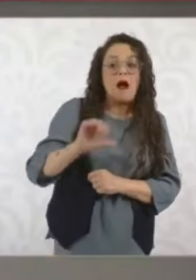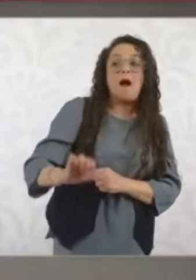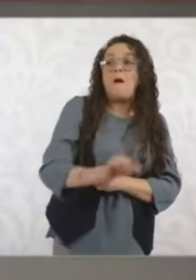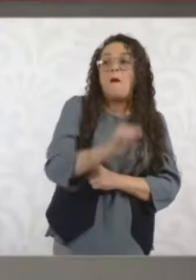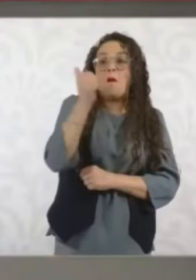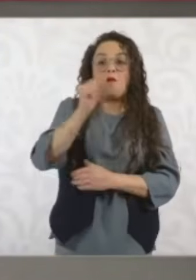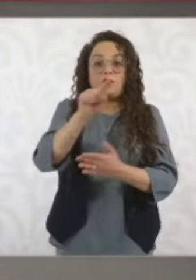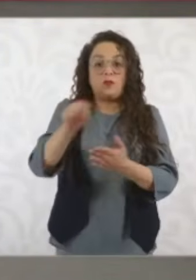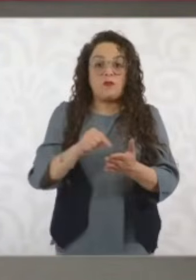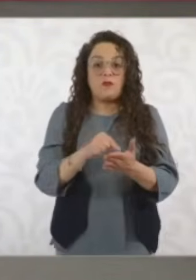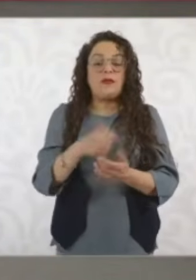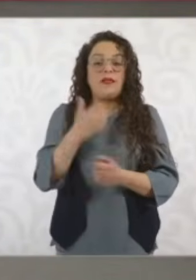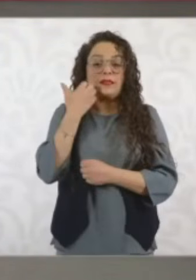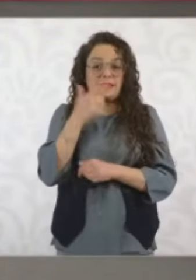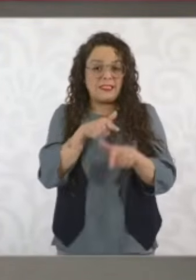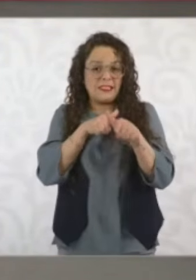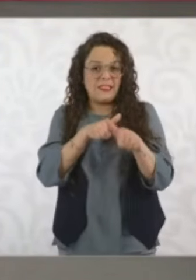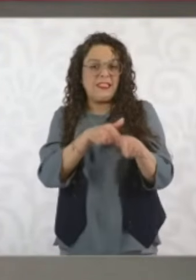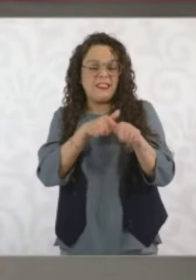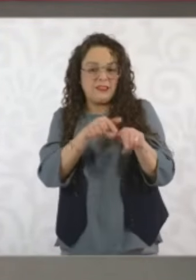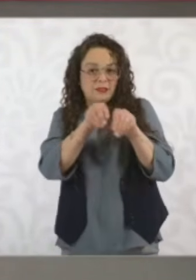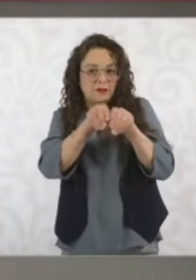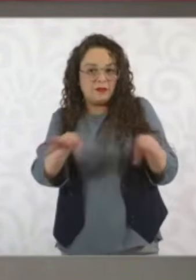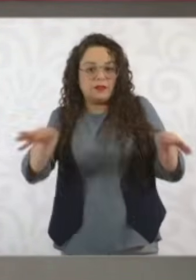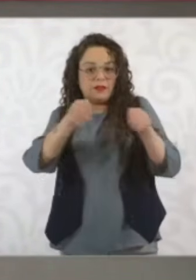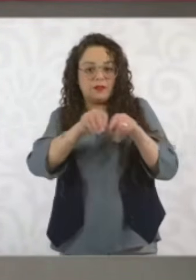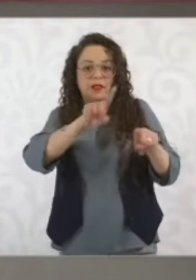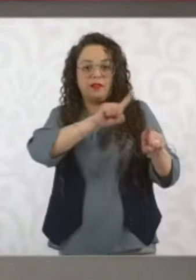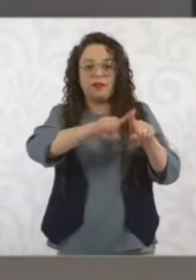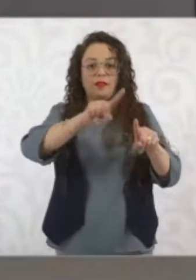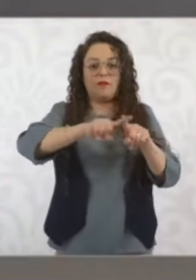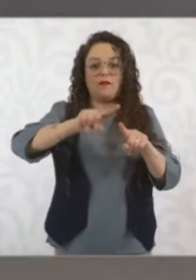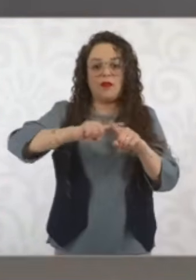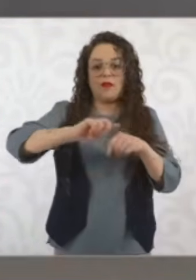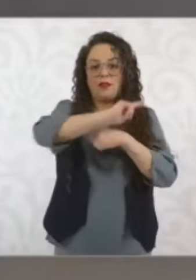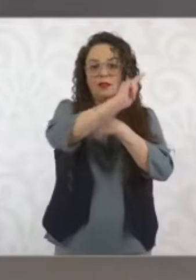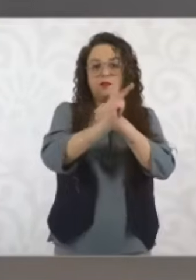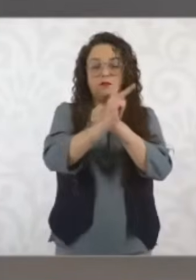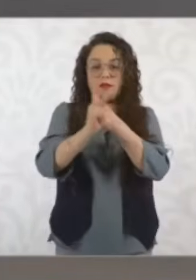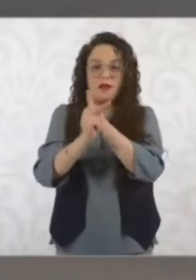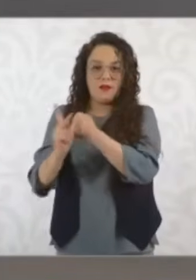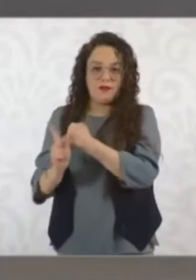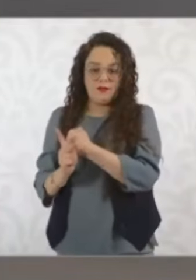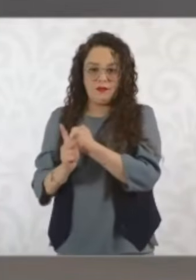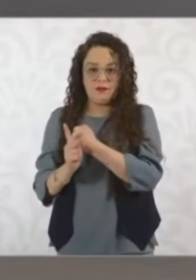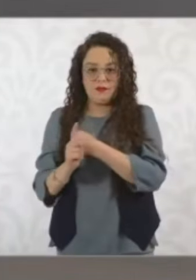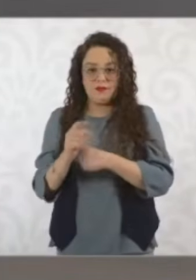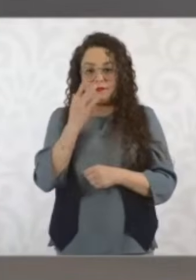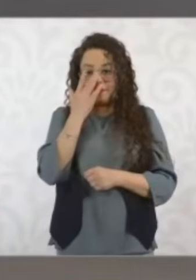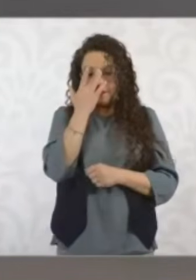que mantiene presencia en diferentes partes del mundo. Adelante.